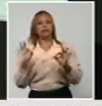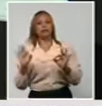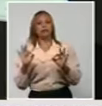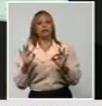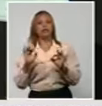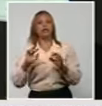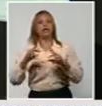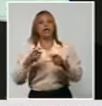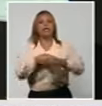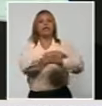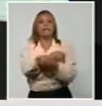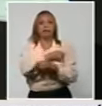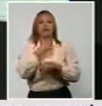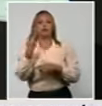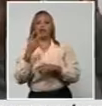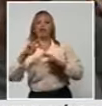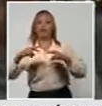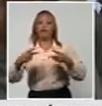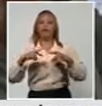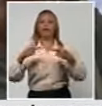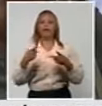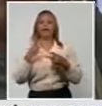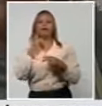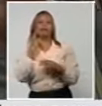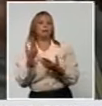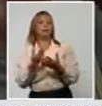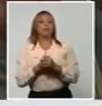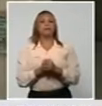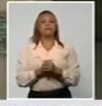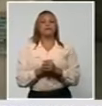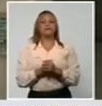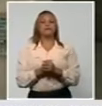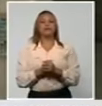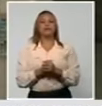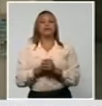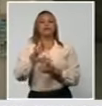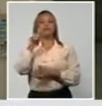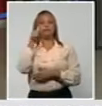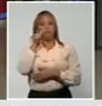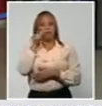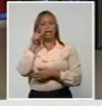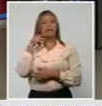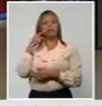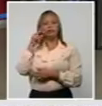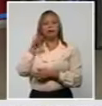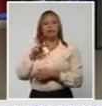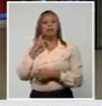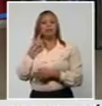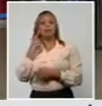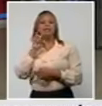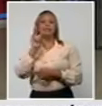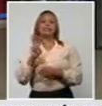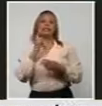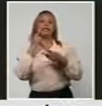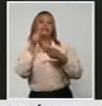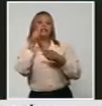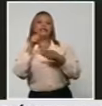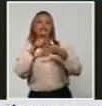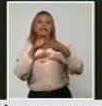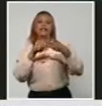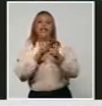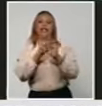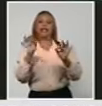de temperatura, el escaneo, se ha reforzado la vigilancia epidemiológica. Nosotros tenemos 3 líneas de vigilancia generalmente en los puntos